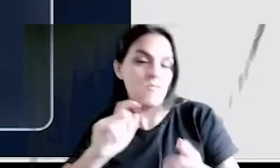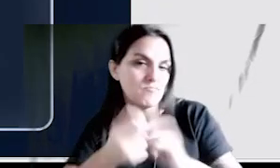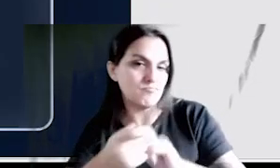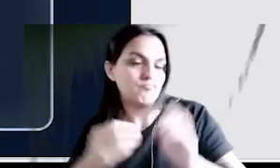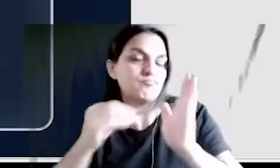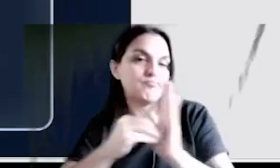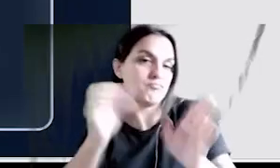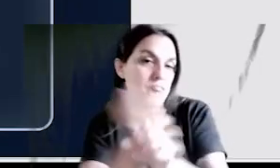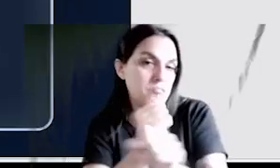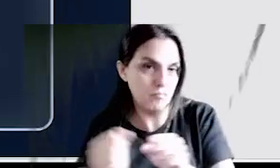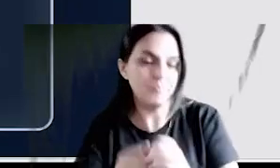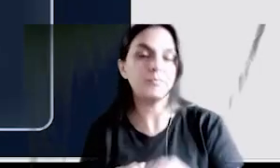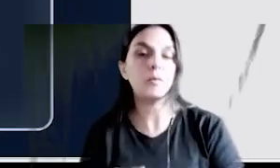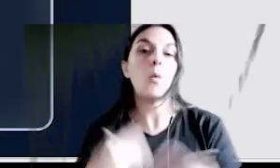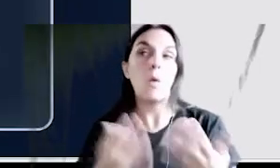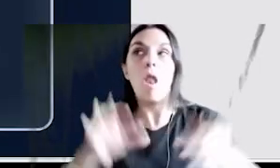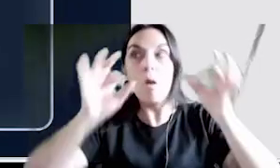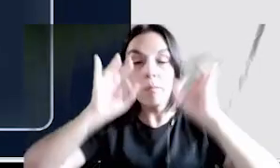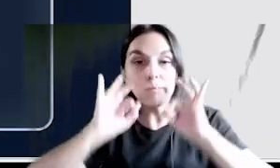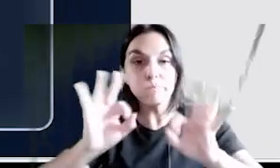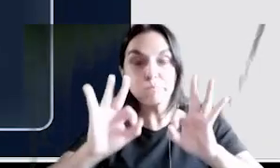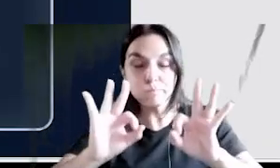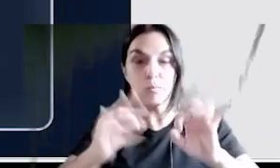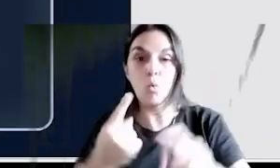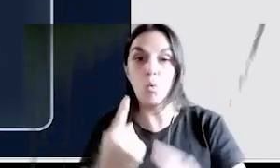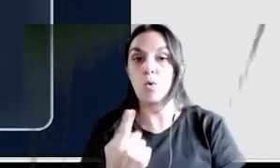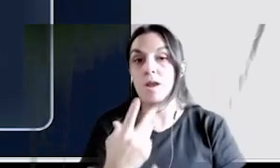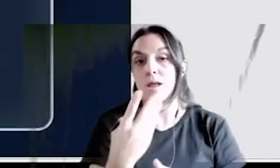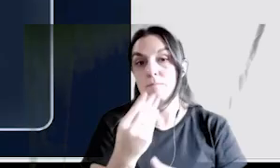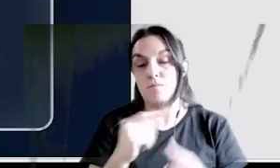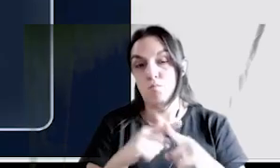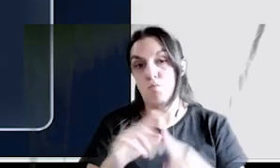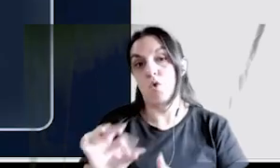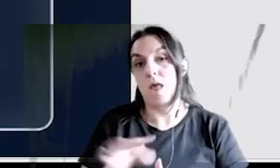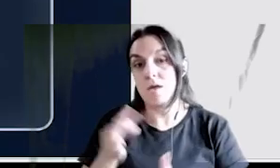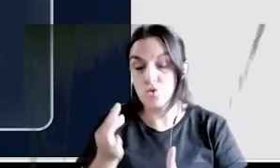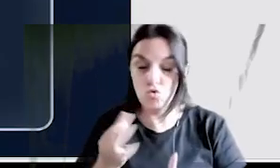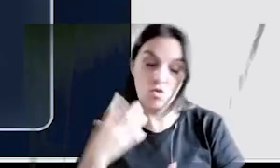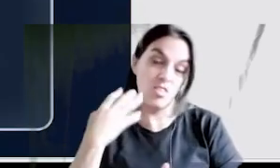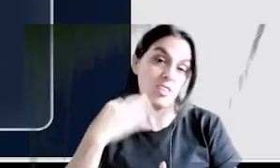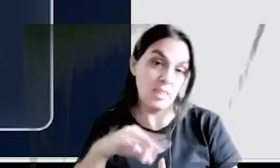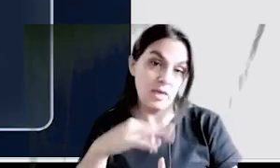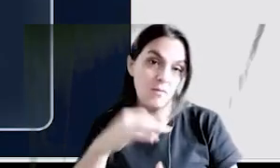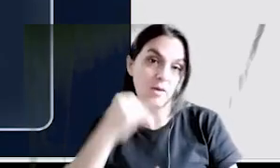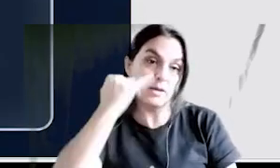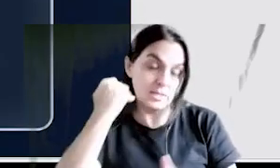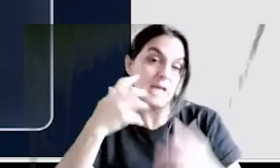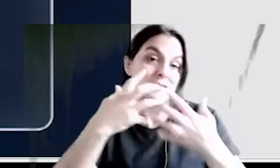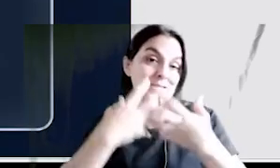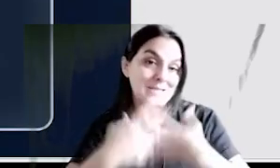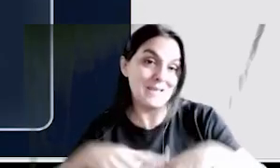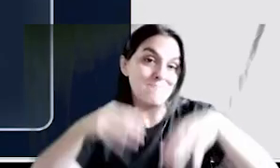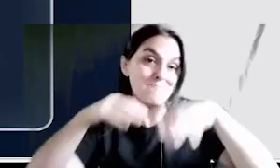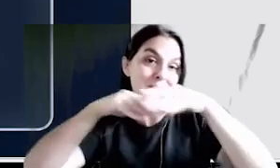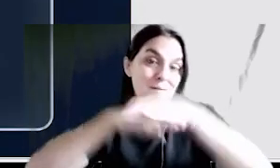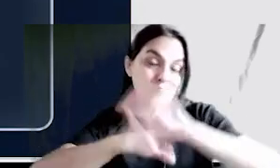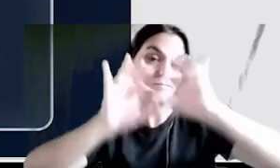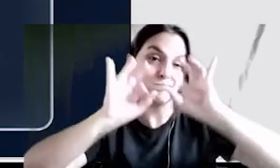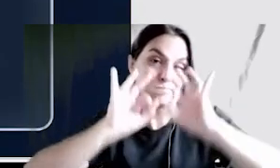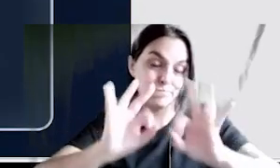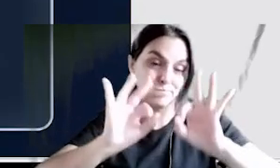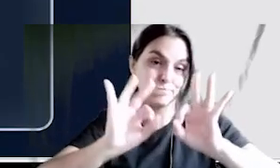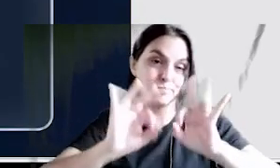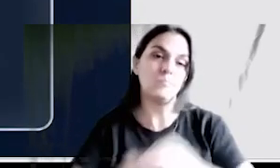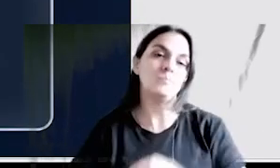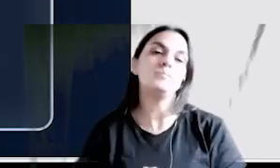las cargas de familia, que lo tenemos que hacer una vez al año, si no tuviéramos novedades, ya quedan en el sistema para todo el periodo